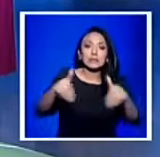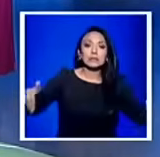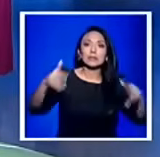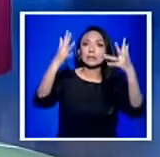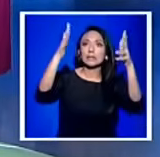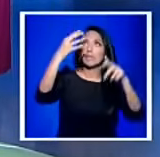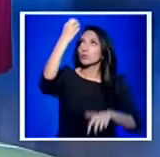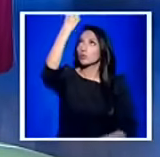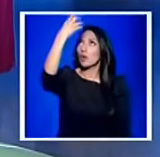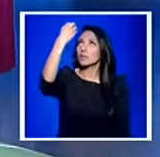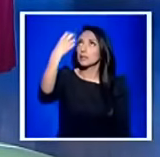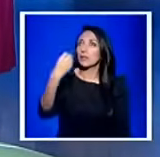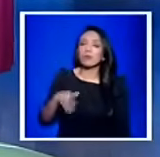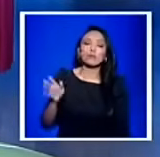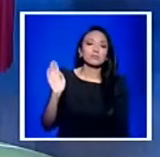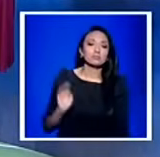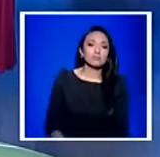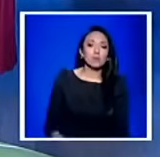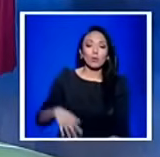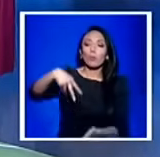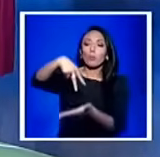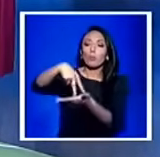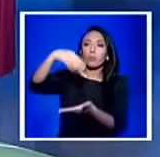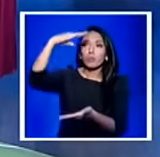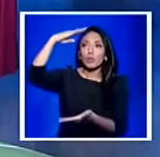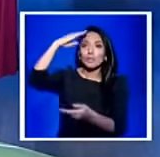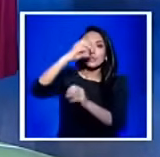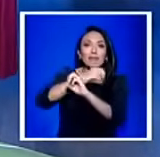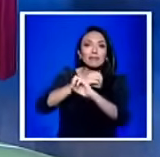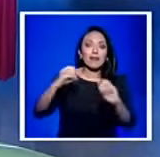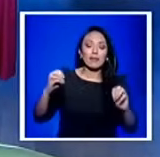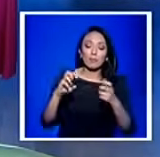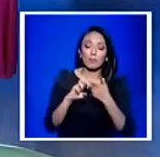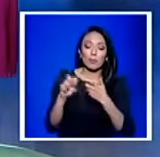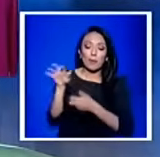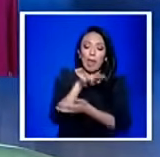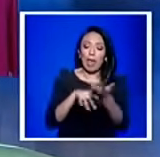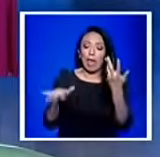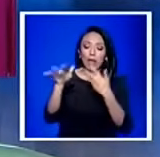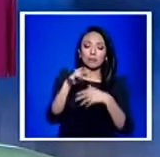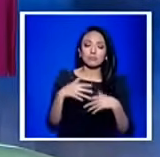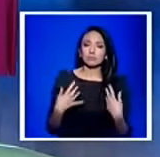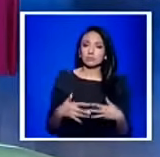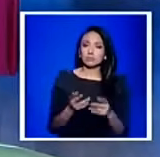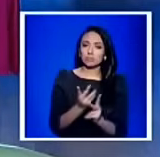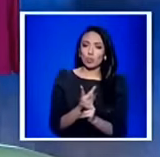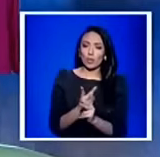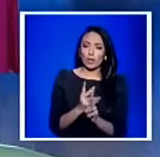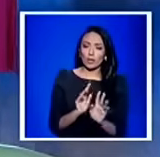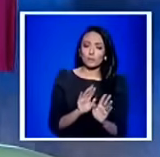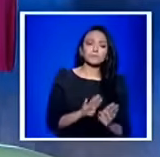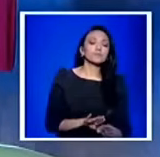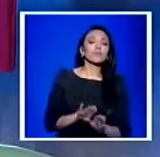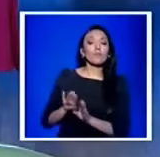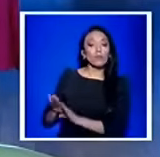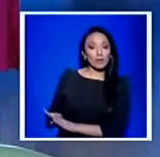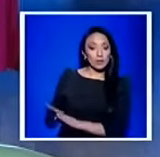había semáforos y ni siquiera estaba un agente metropolitano. Así que, por favor, tengan mucho cuidado. Son las